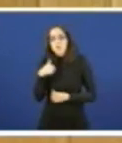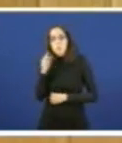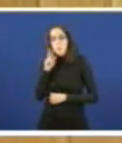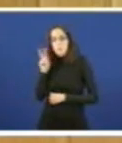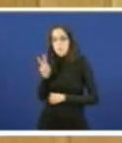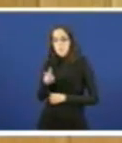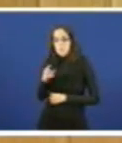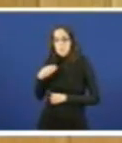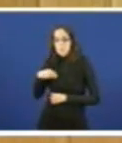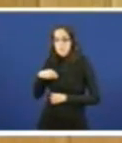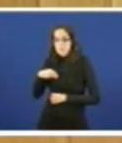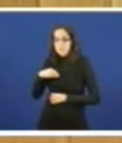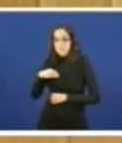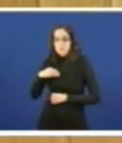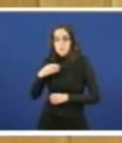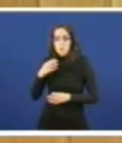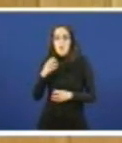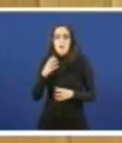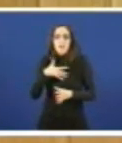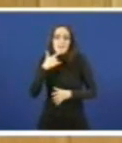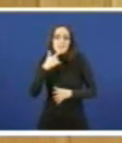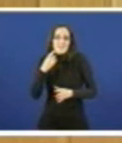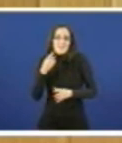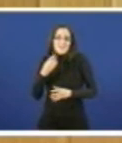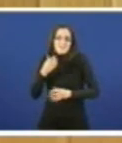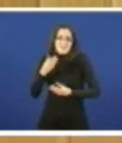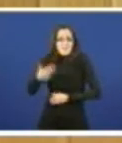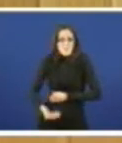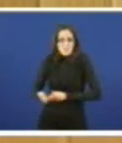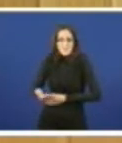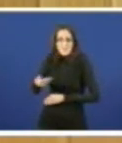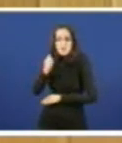lobos, comesta morreu, os osos son dela que va desgardar,